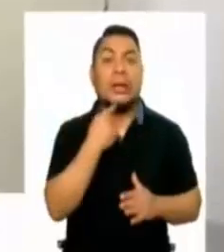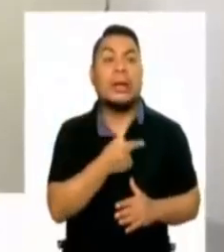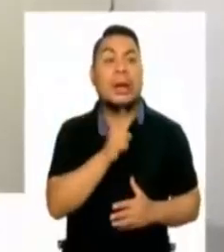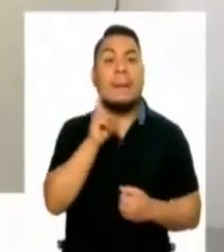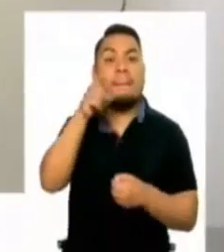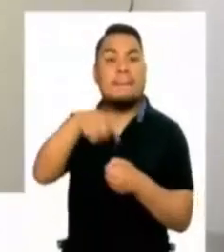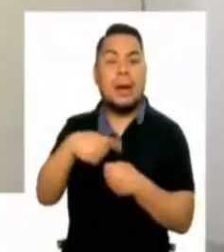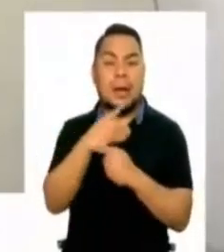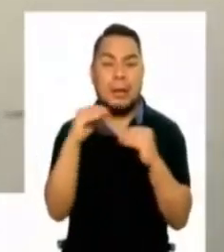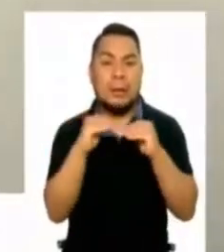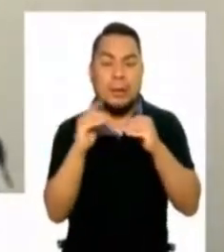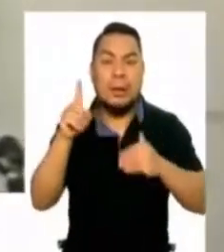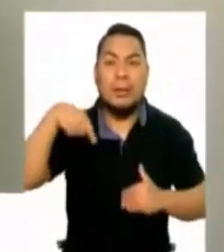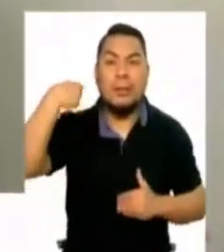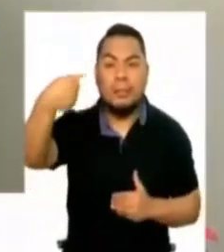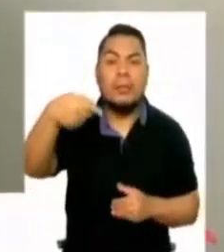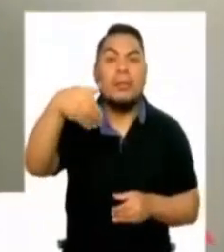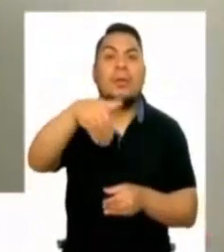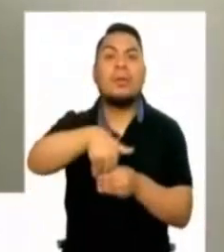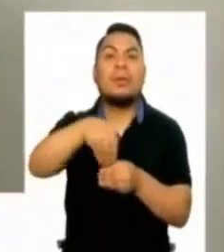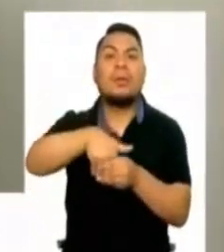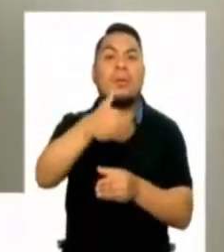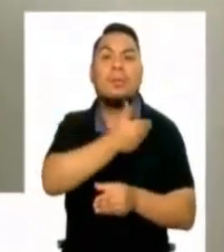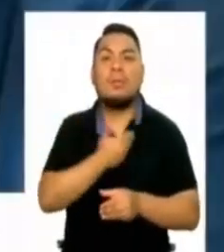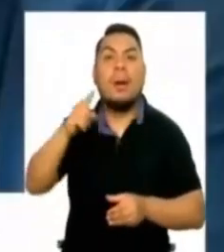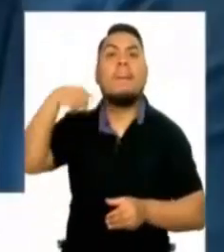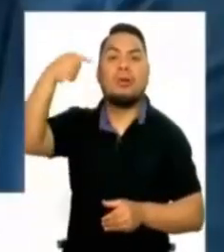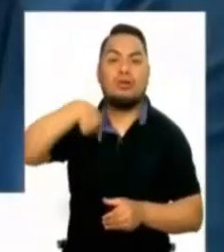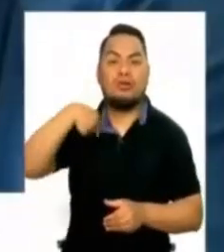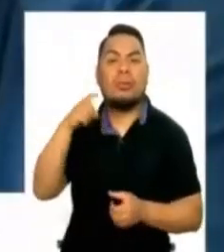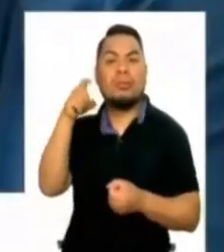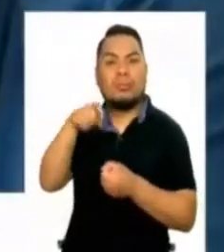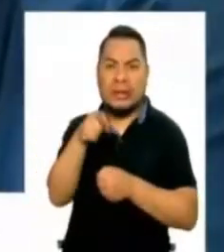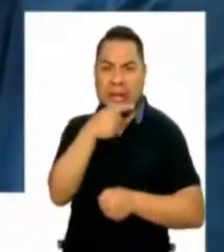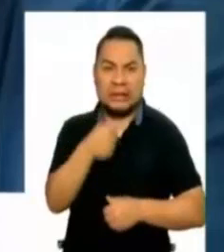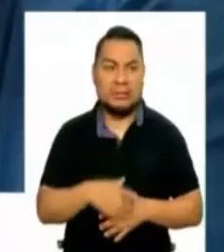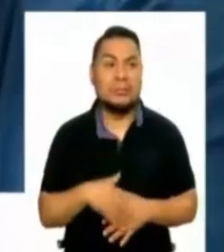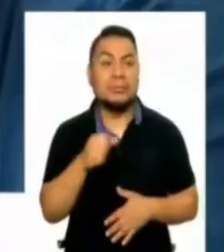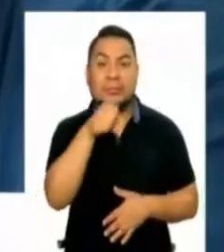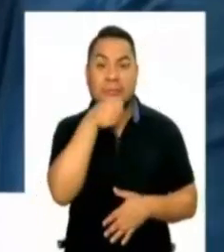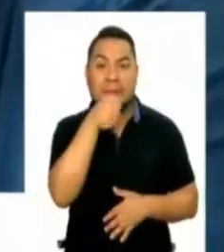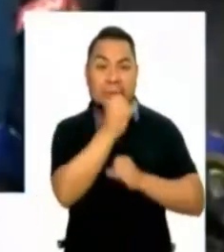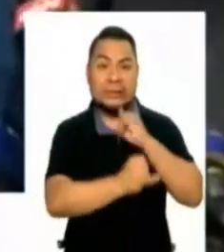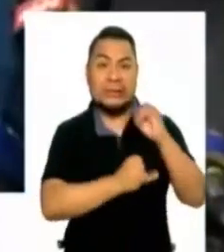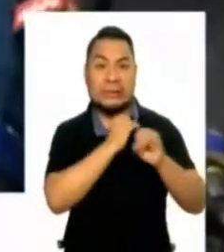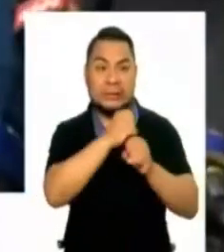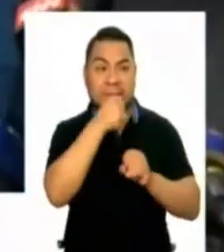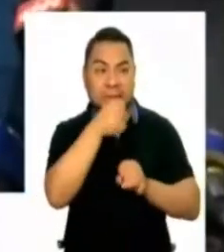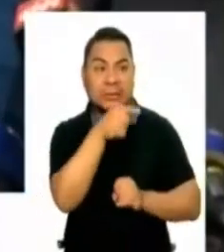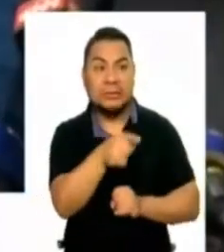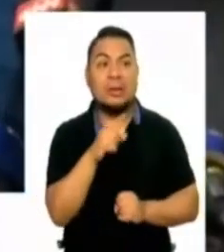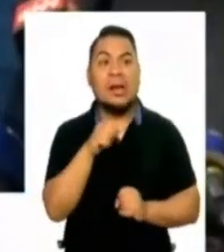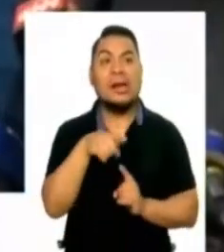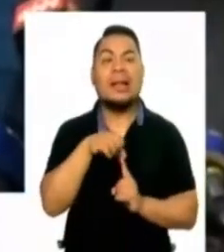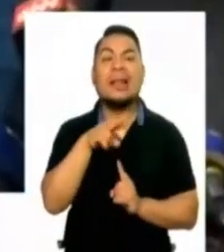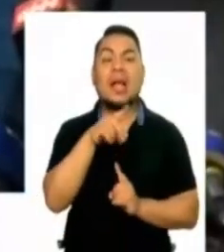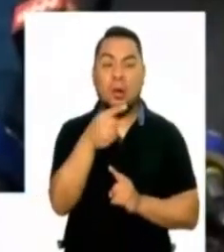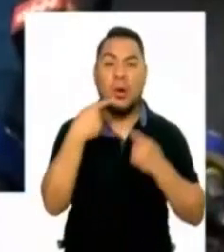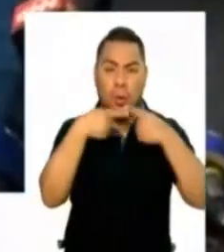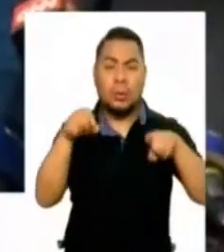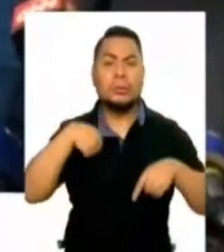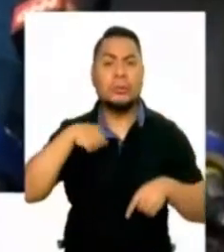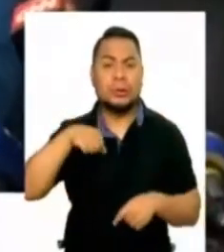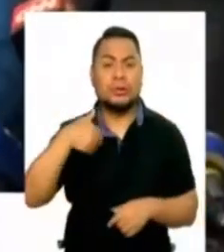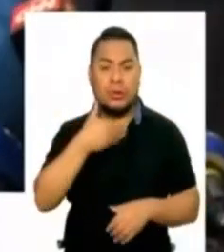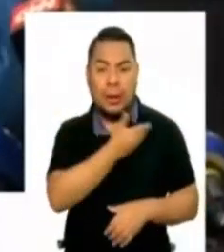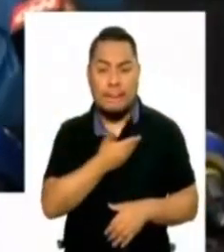Hola amigos de Publicontadores, el día de hoy te daremos a conocer que Antauro Humala indicó que participará en los nuevos